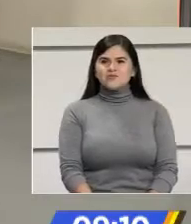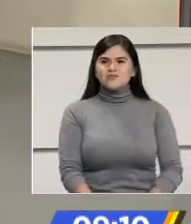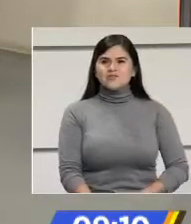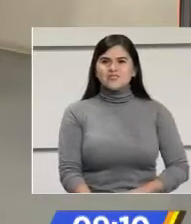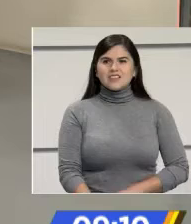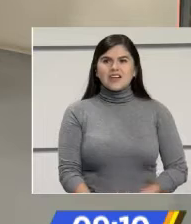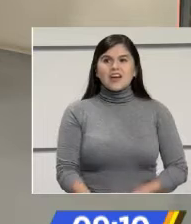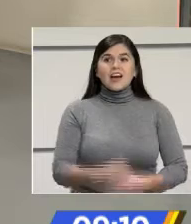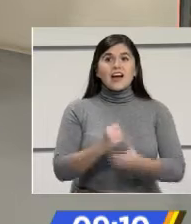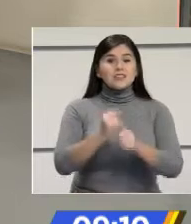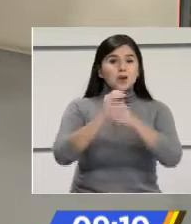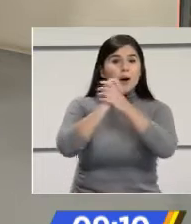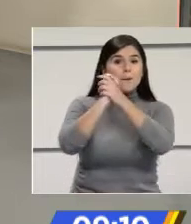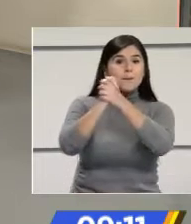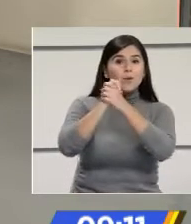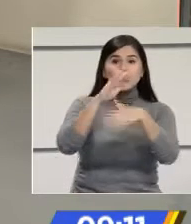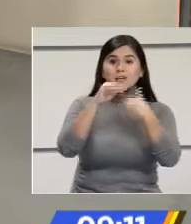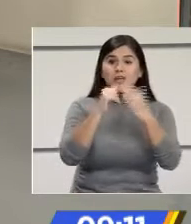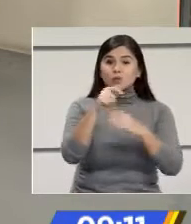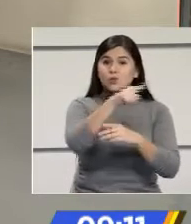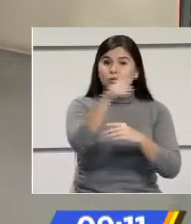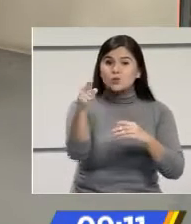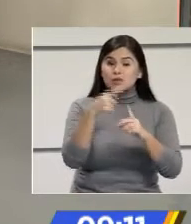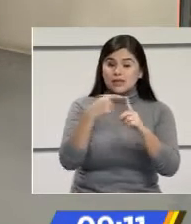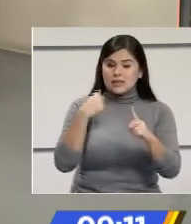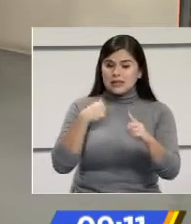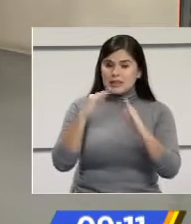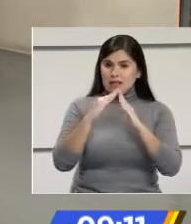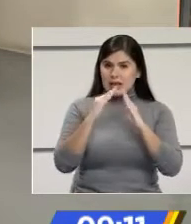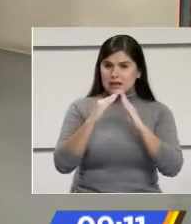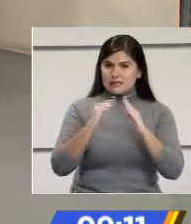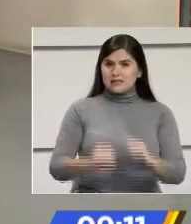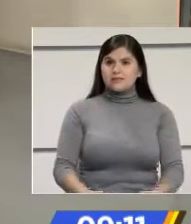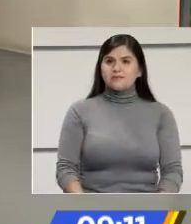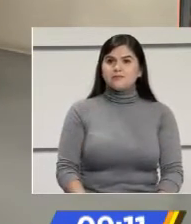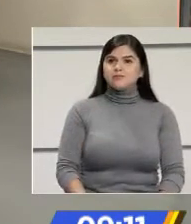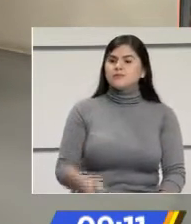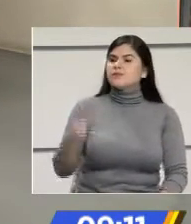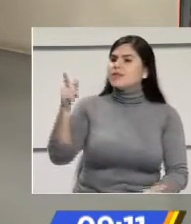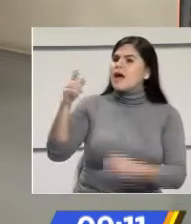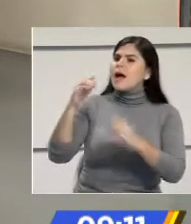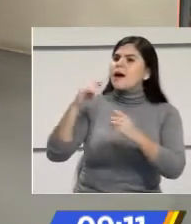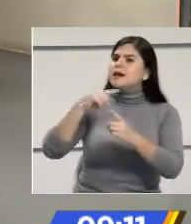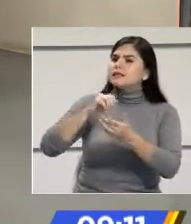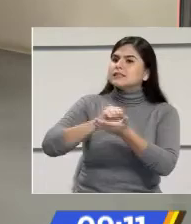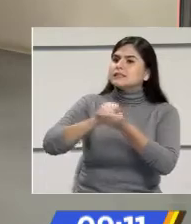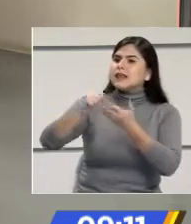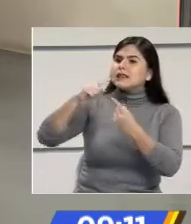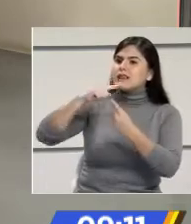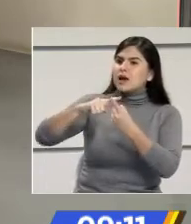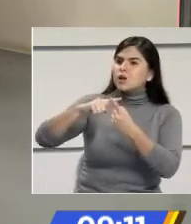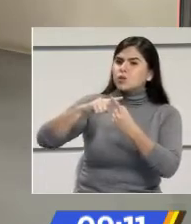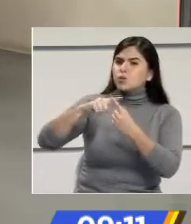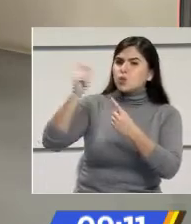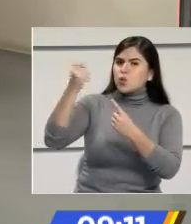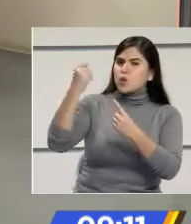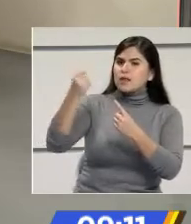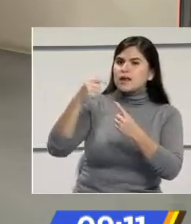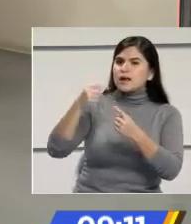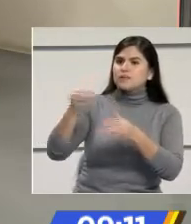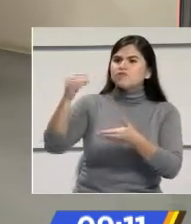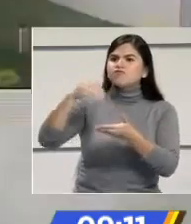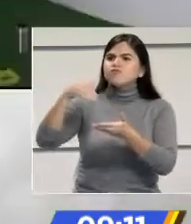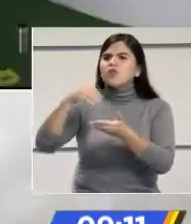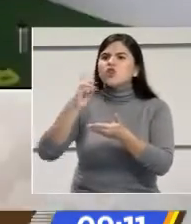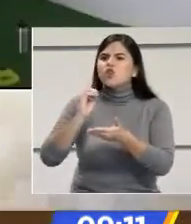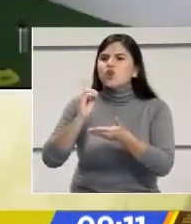ustedes allá en casita y ustedes allá en el estudio. Así es. Y bueno, ¿qué parte de Santa Cruz de Guanacaste? Santa Cruz